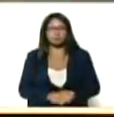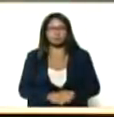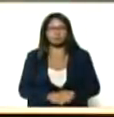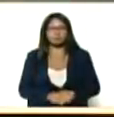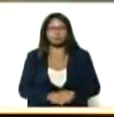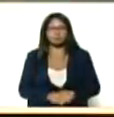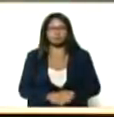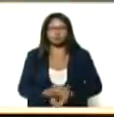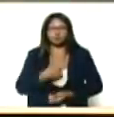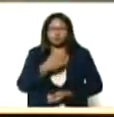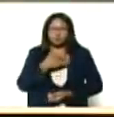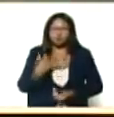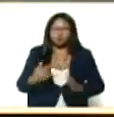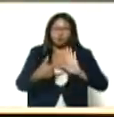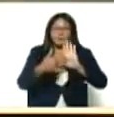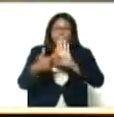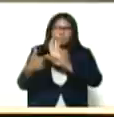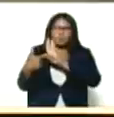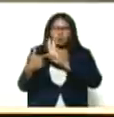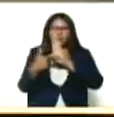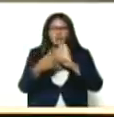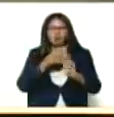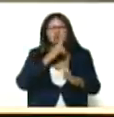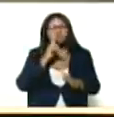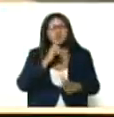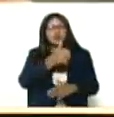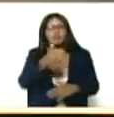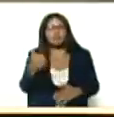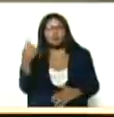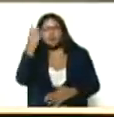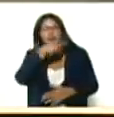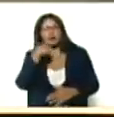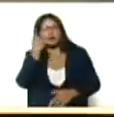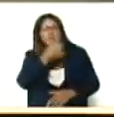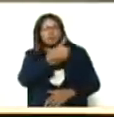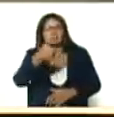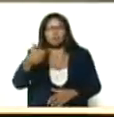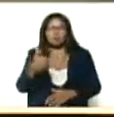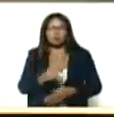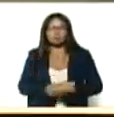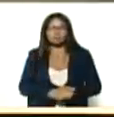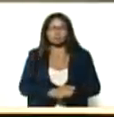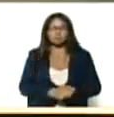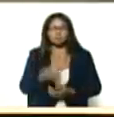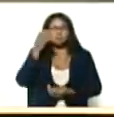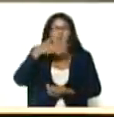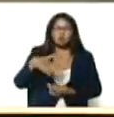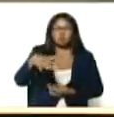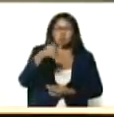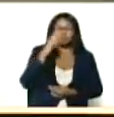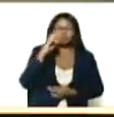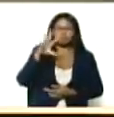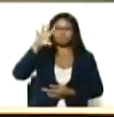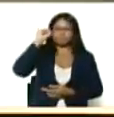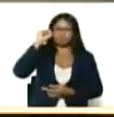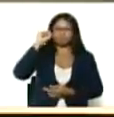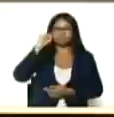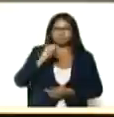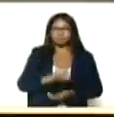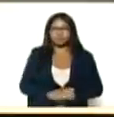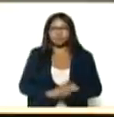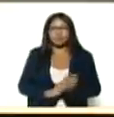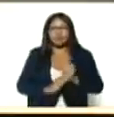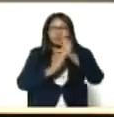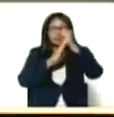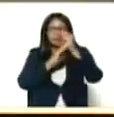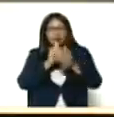Quise mostrarle los nombres y los rostros para que nuestro pueblo vea el